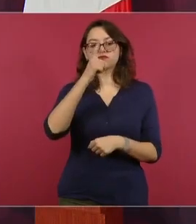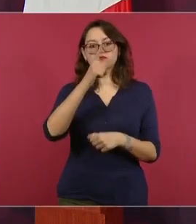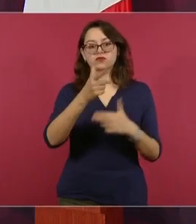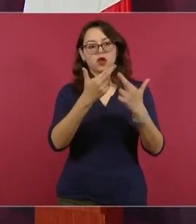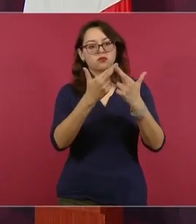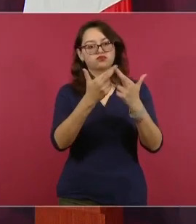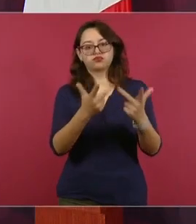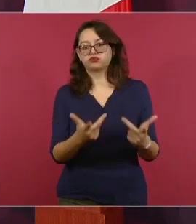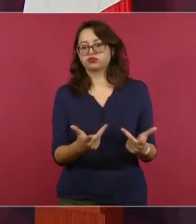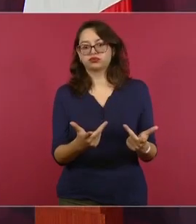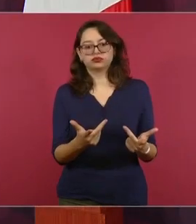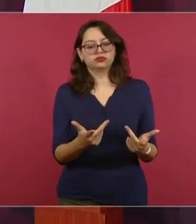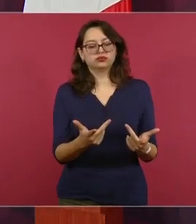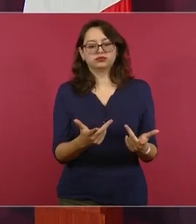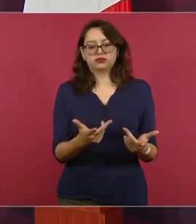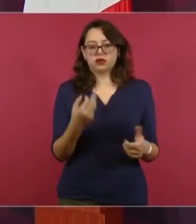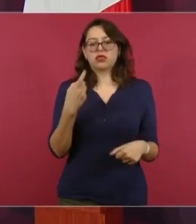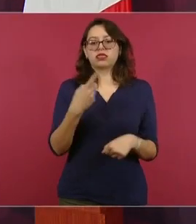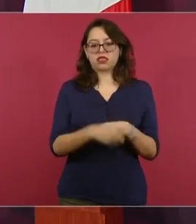de